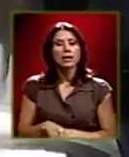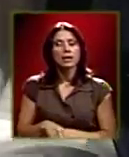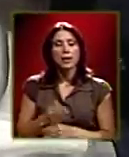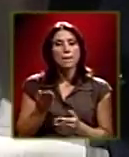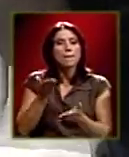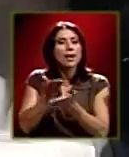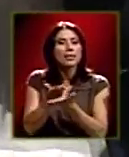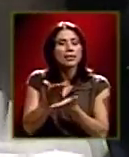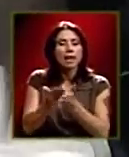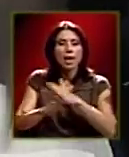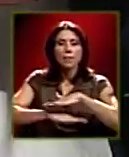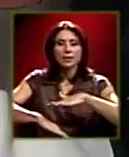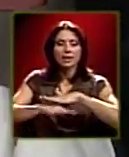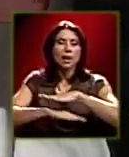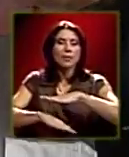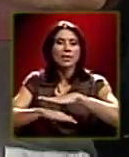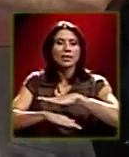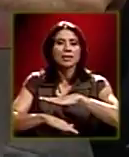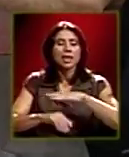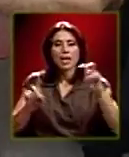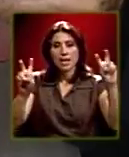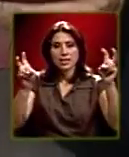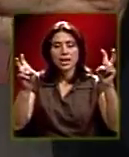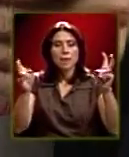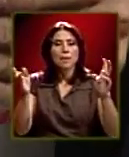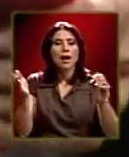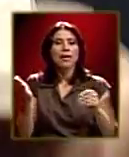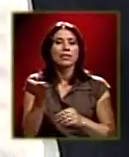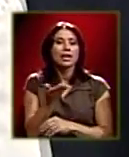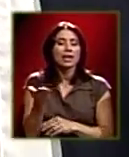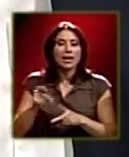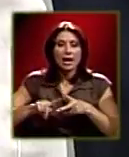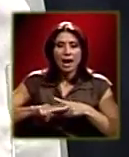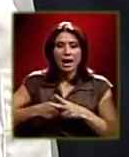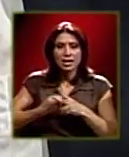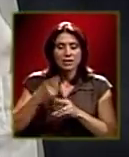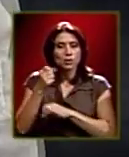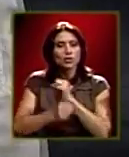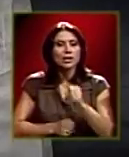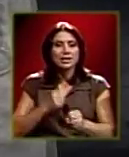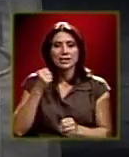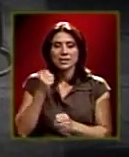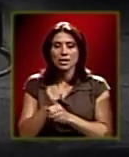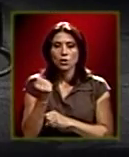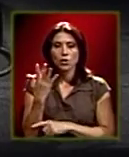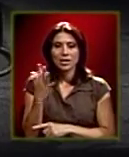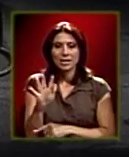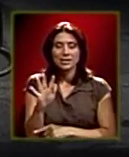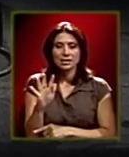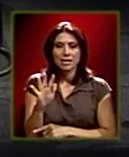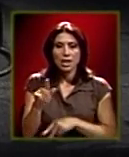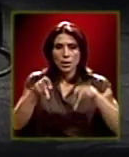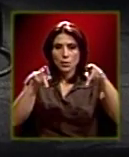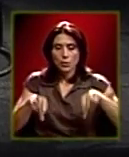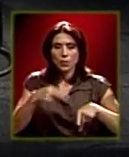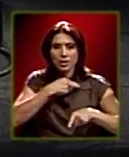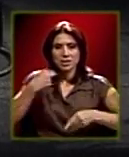plantea básicamente el tema de que a inicios del siglo XV los